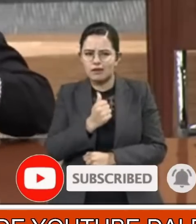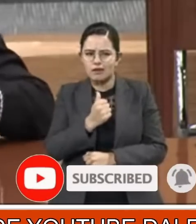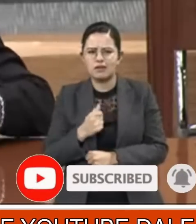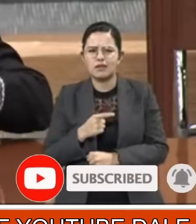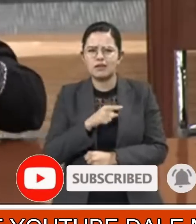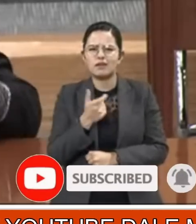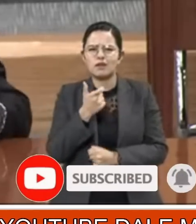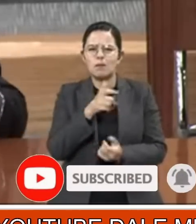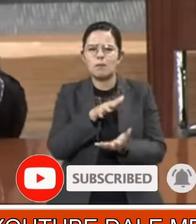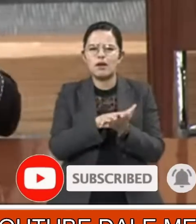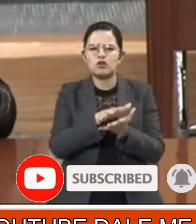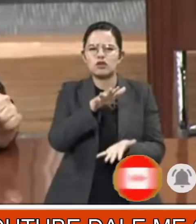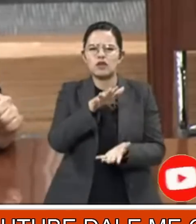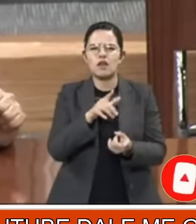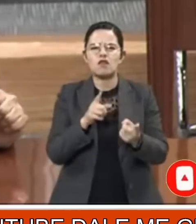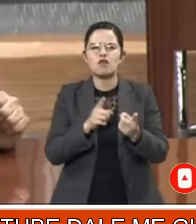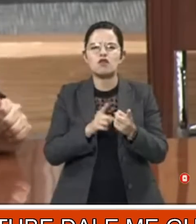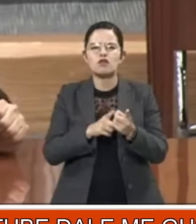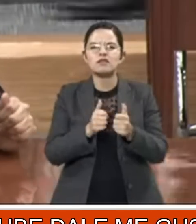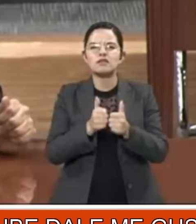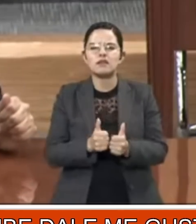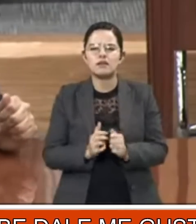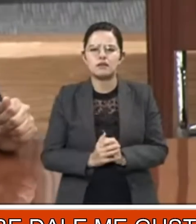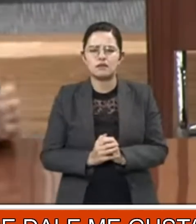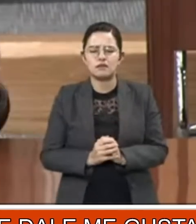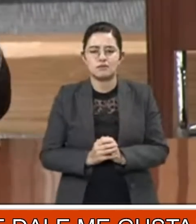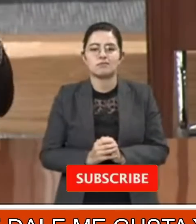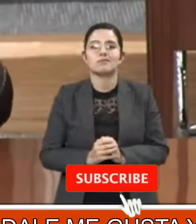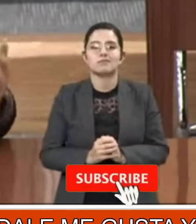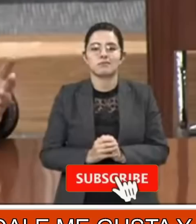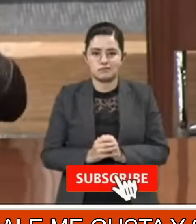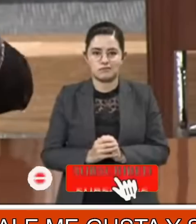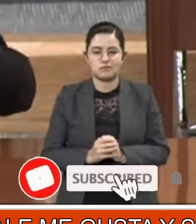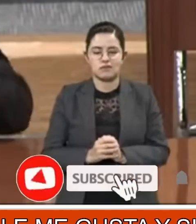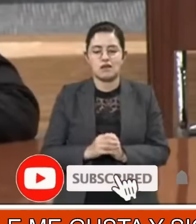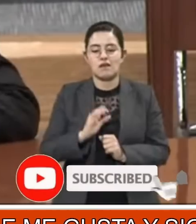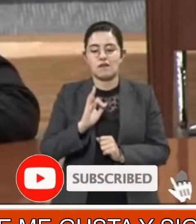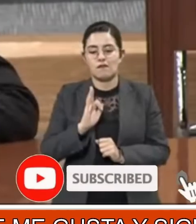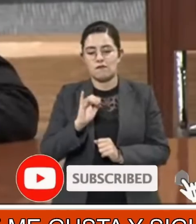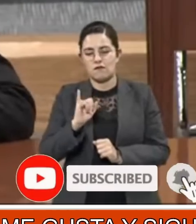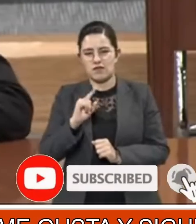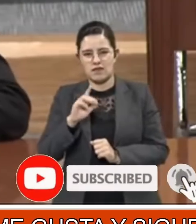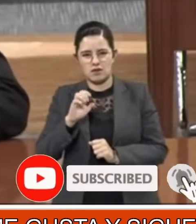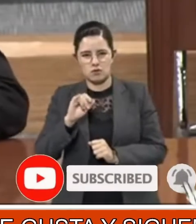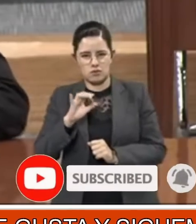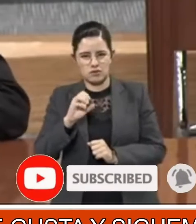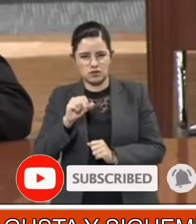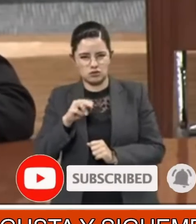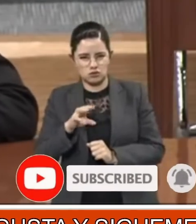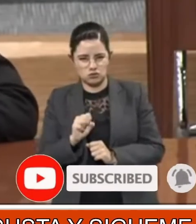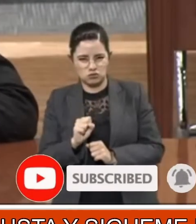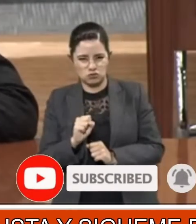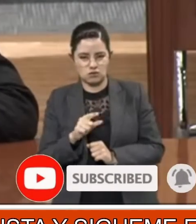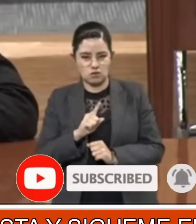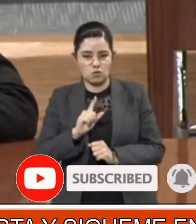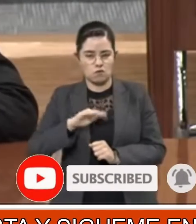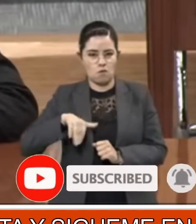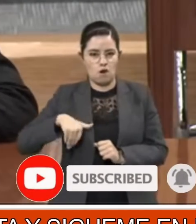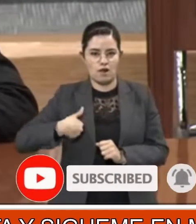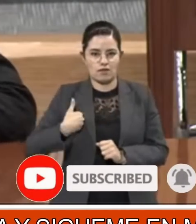lo escondieron en sus fideicomisos. Algo así como por arte de mafia. De todo